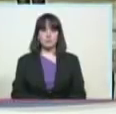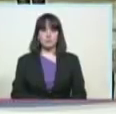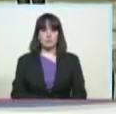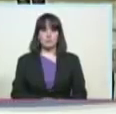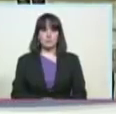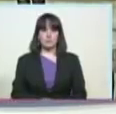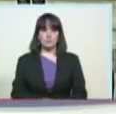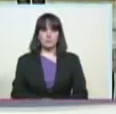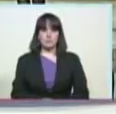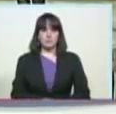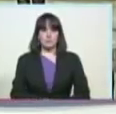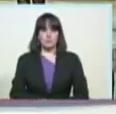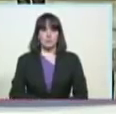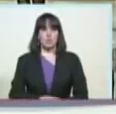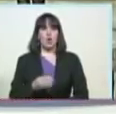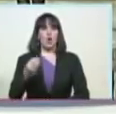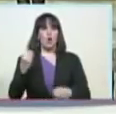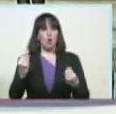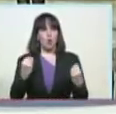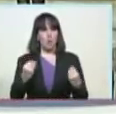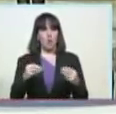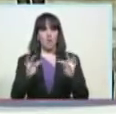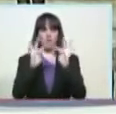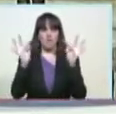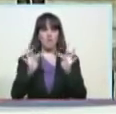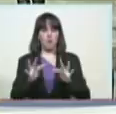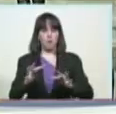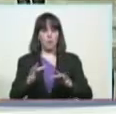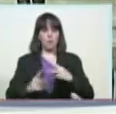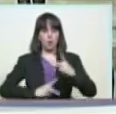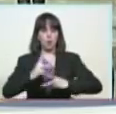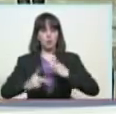tiene que ver con los motores productivos del país